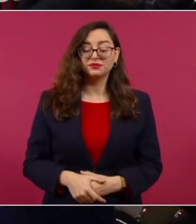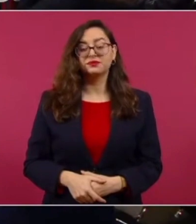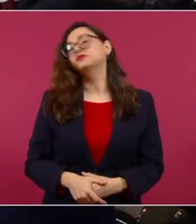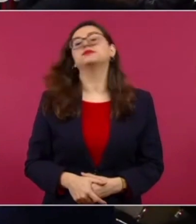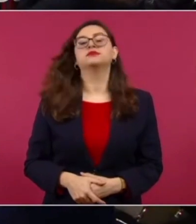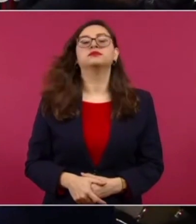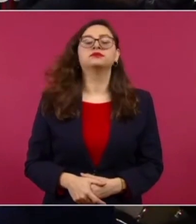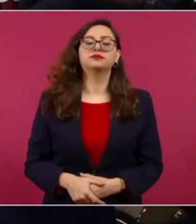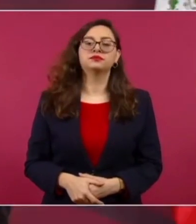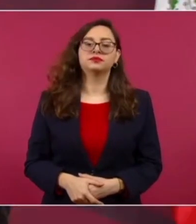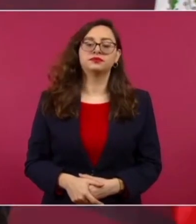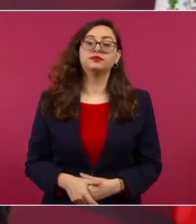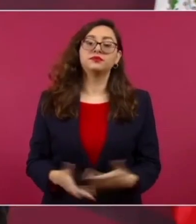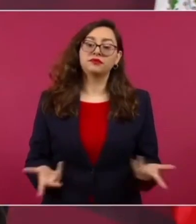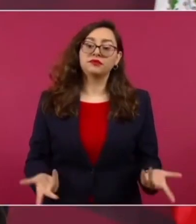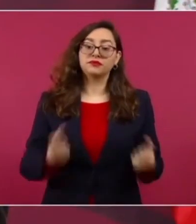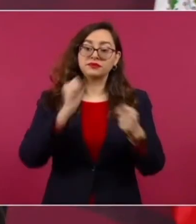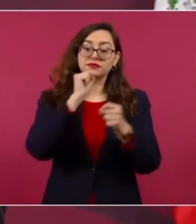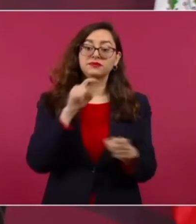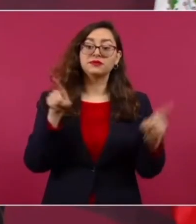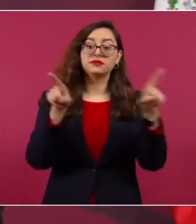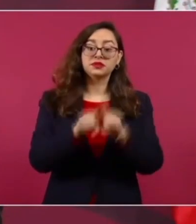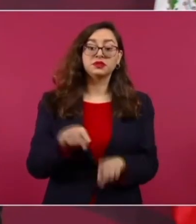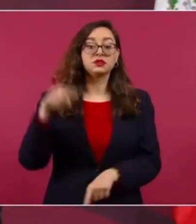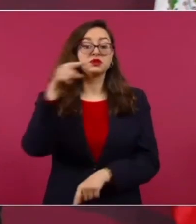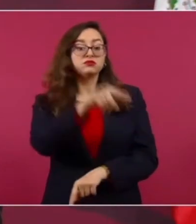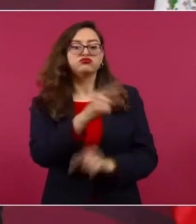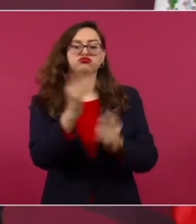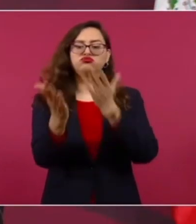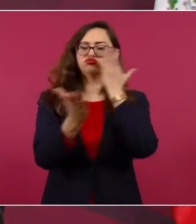los grados, los títulos